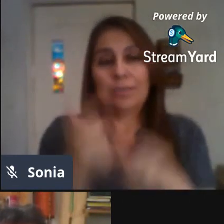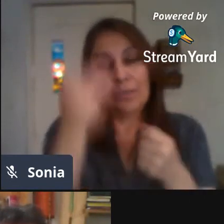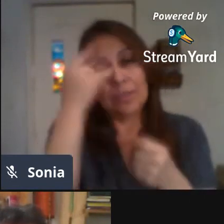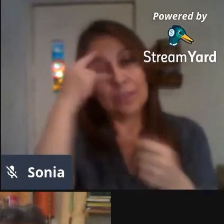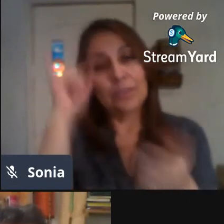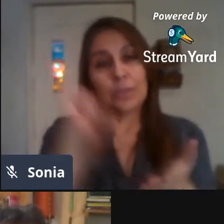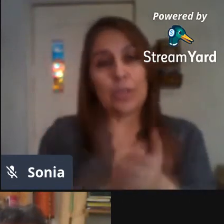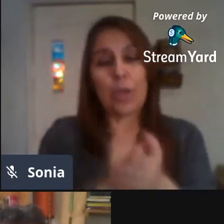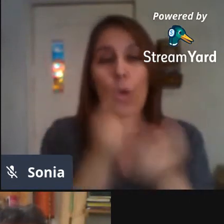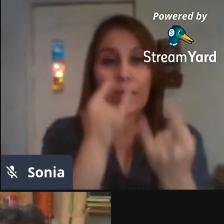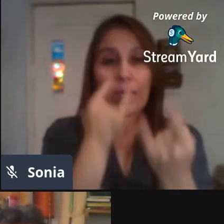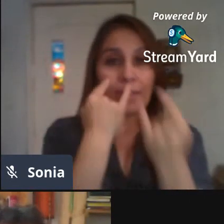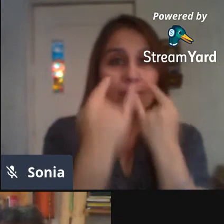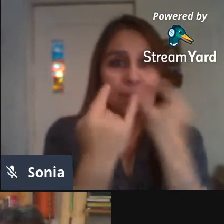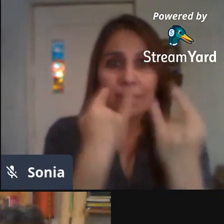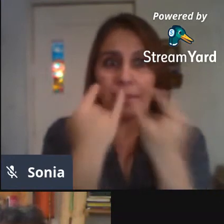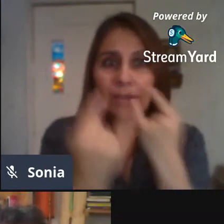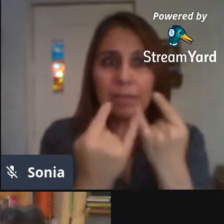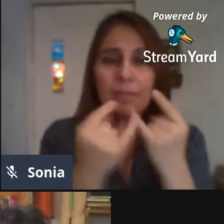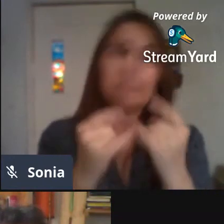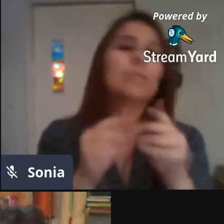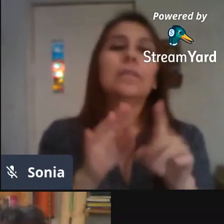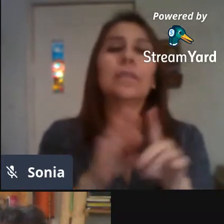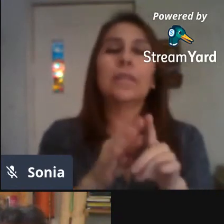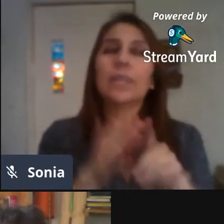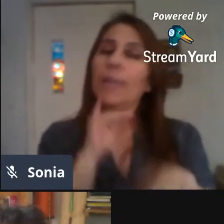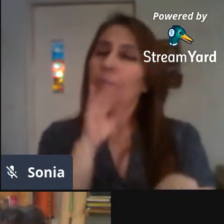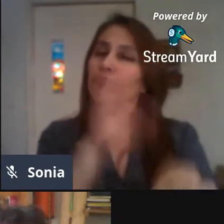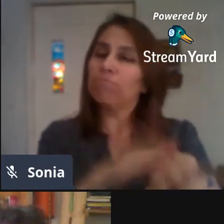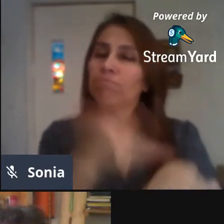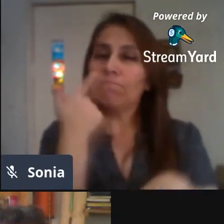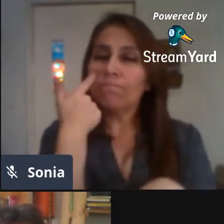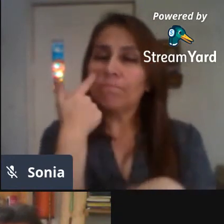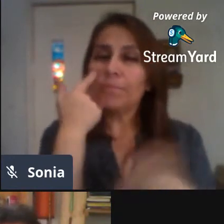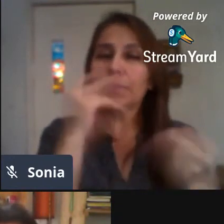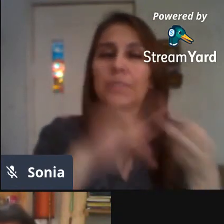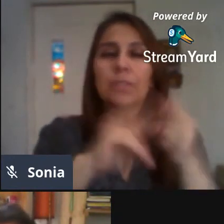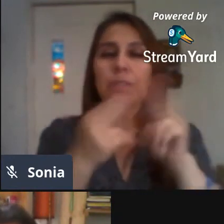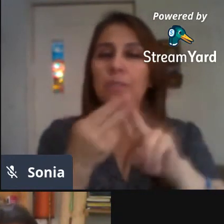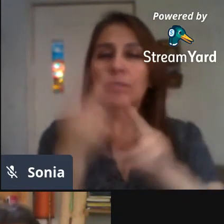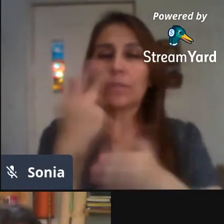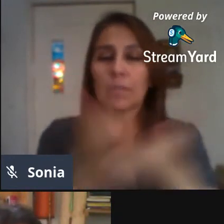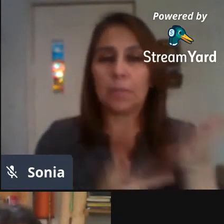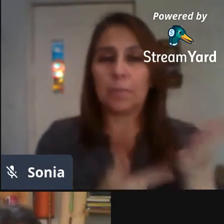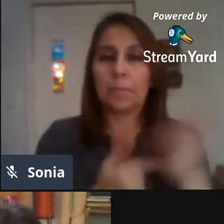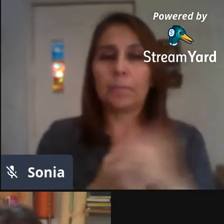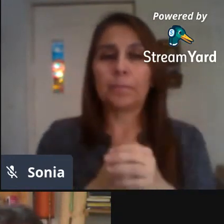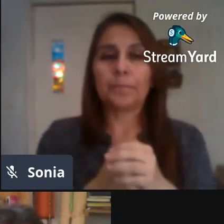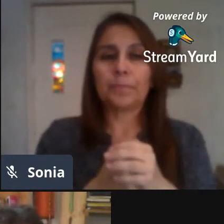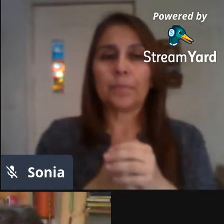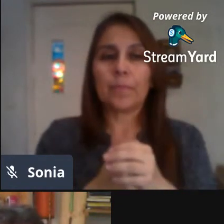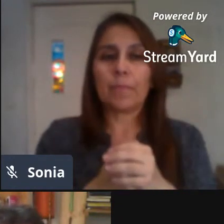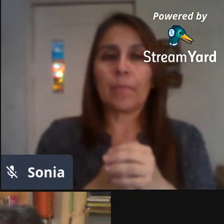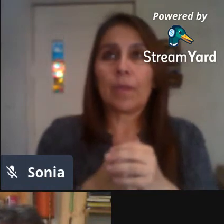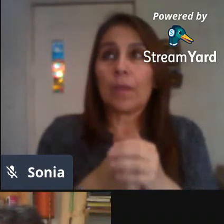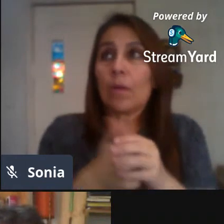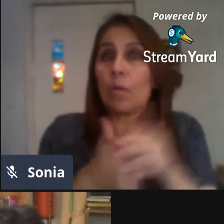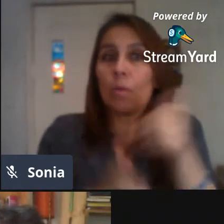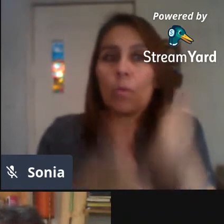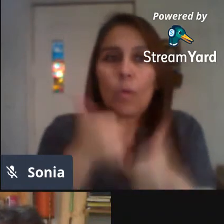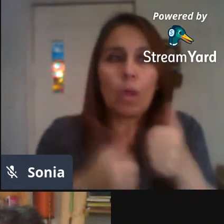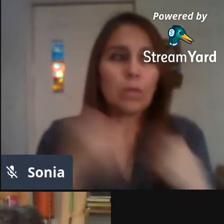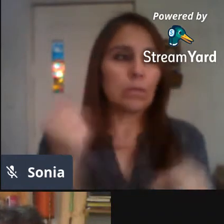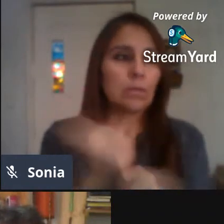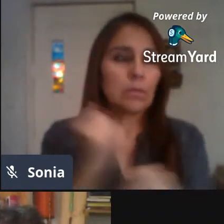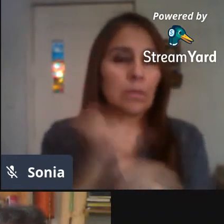llamar la atención en términos de lo que ha significado las prácticas sociales y culturales de la lectura y